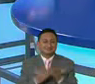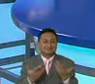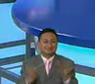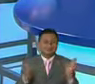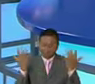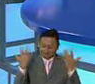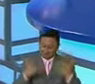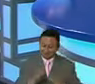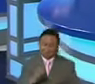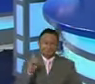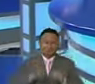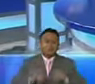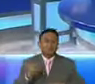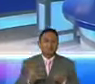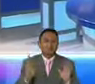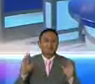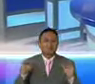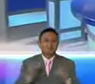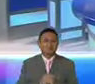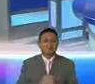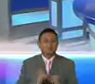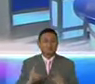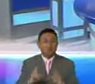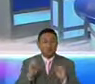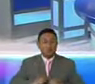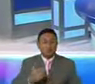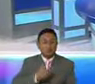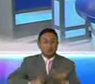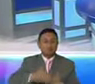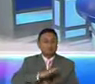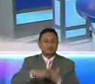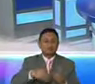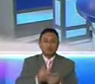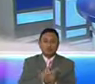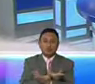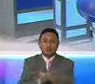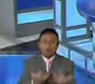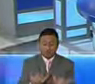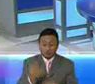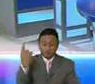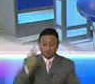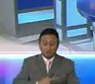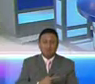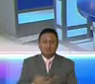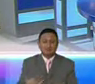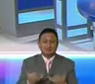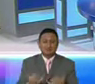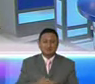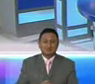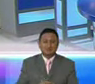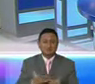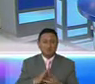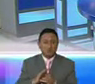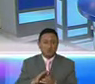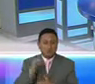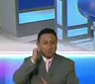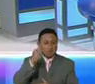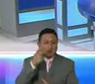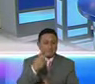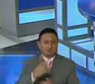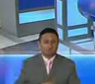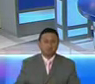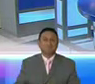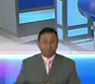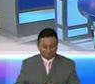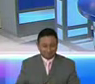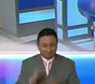Es todo, amigos televidentes, nos despedimos, esperamos haber compartido toda la información que se ha generado durante este día. María Fernanda, hasta el día de mañana. Así es,